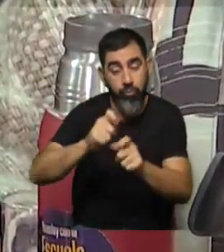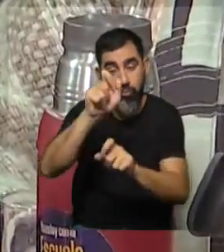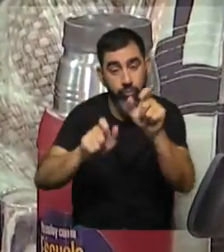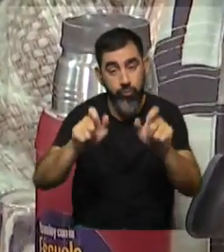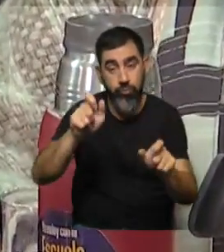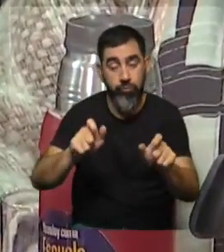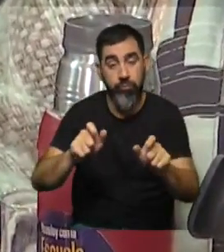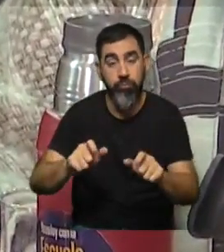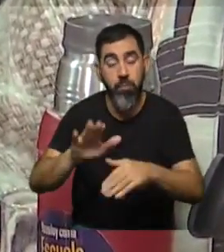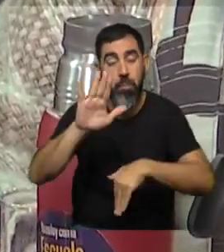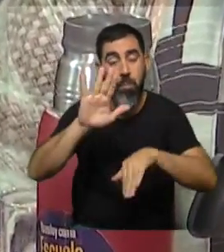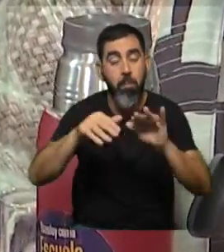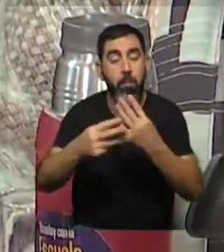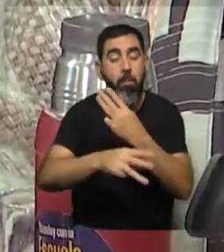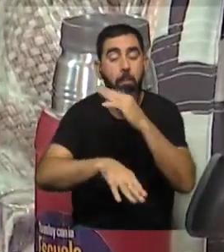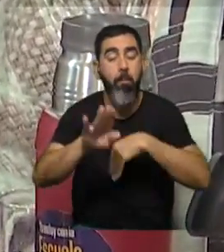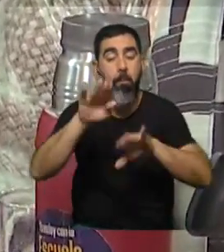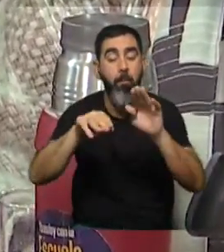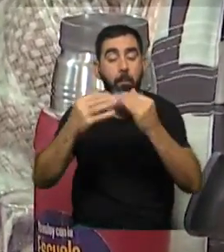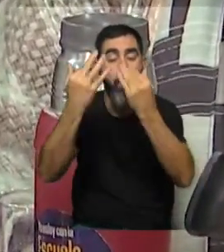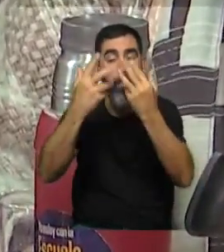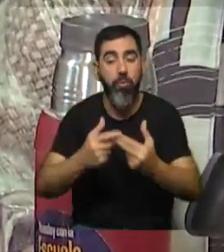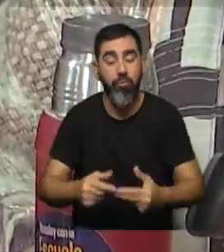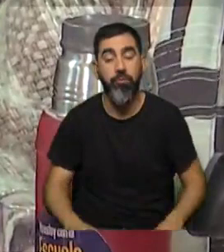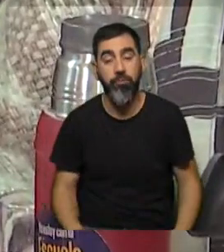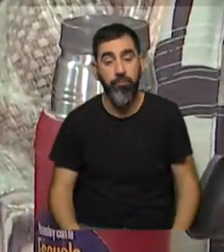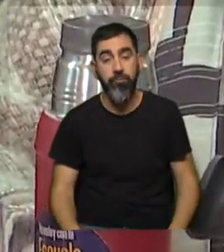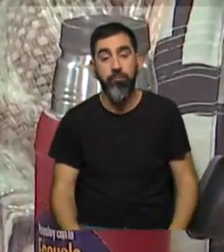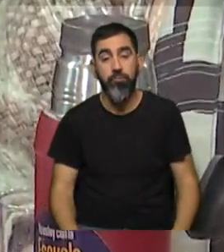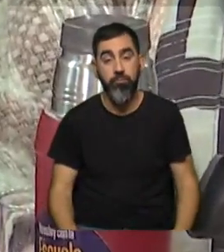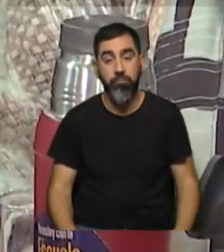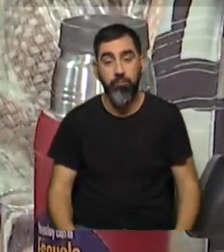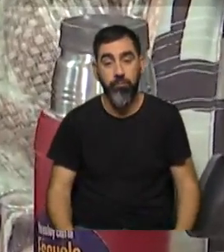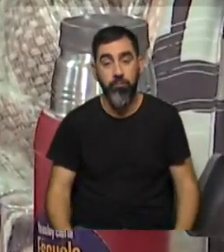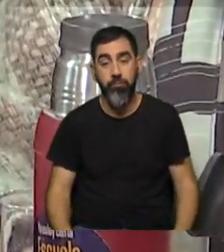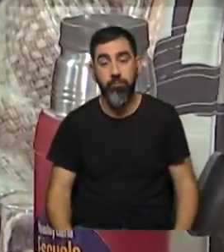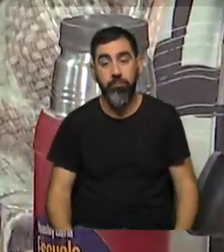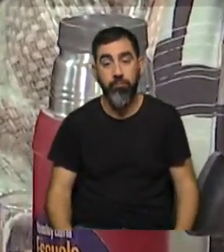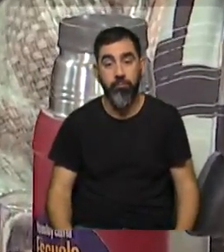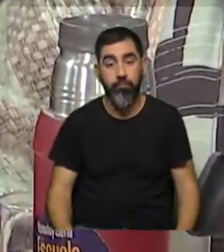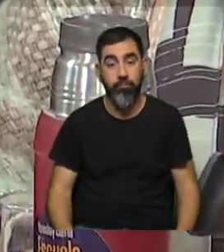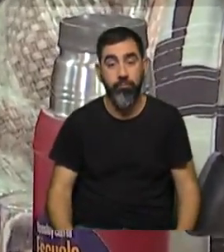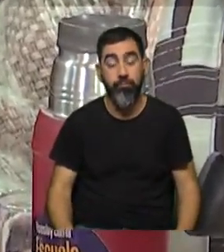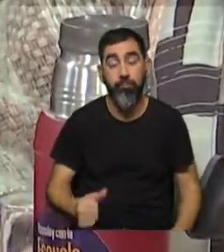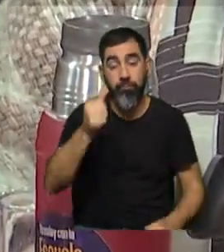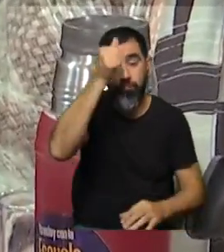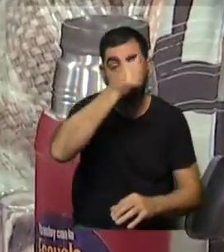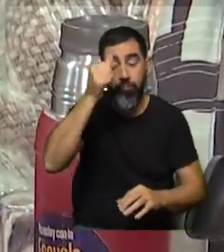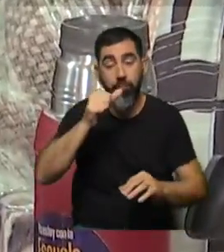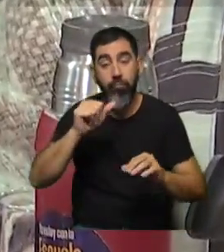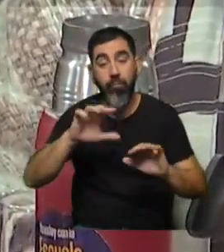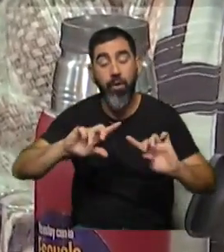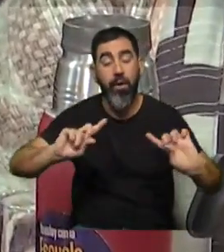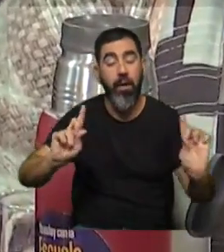por las más amplias organizaciones del campo popular que no implica esta actividad del Domingo Diez una